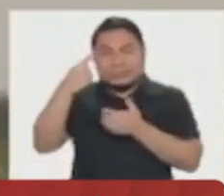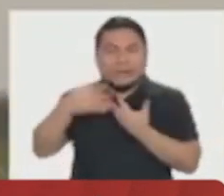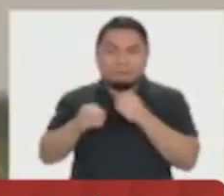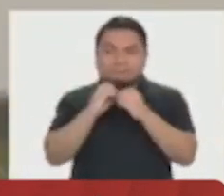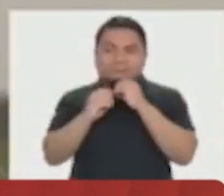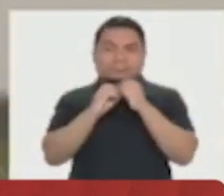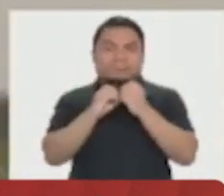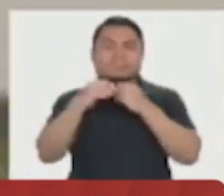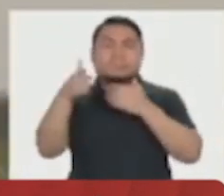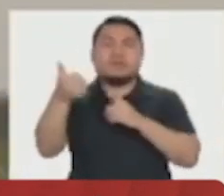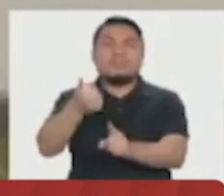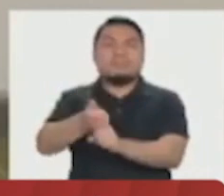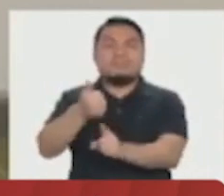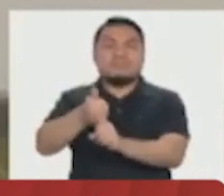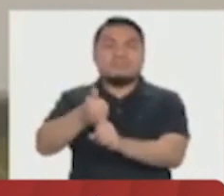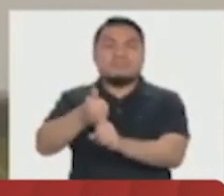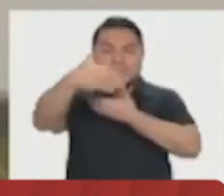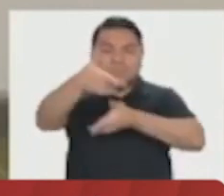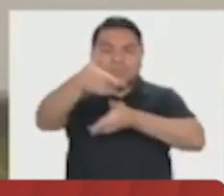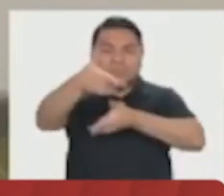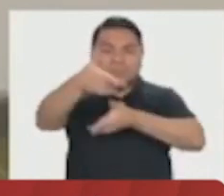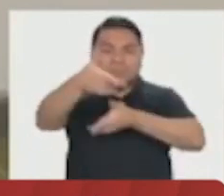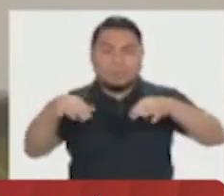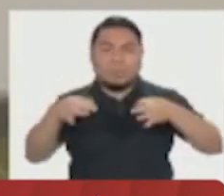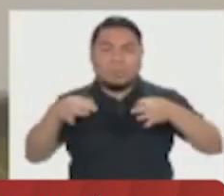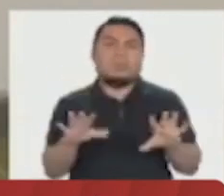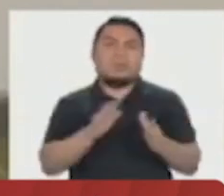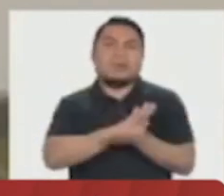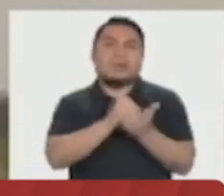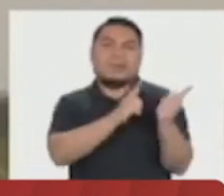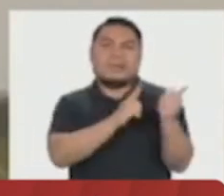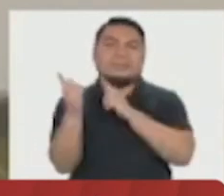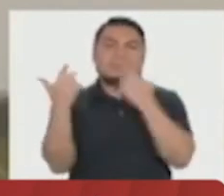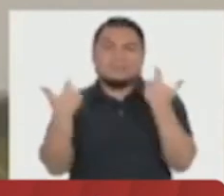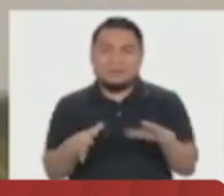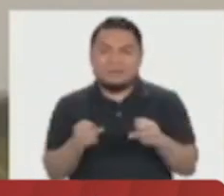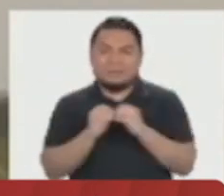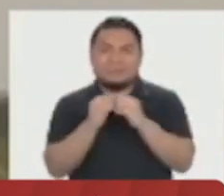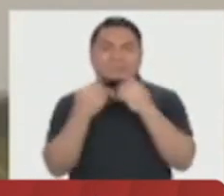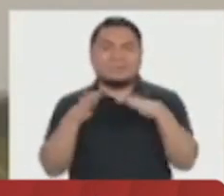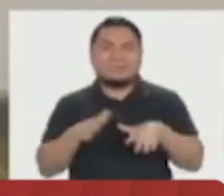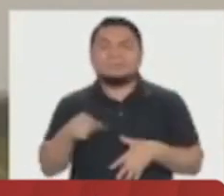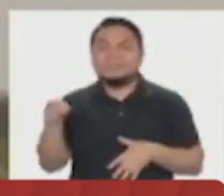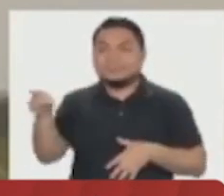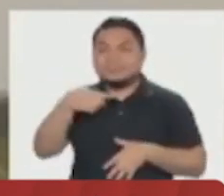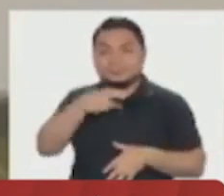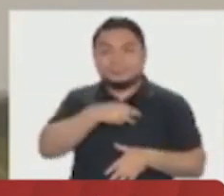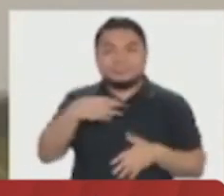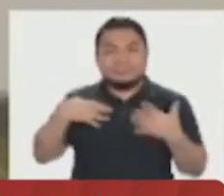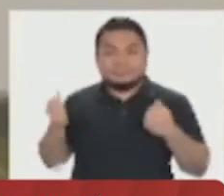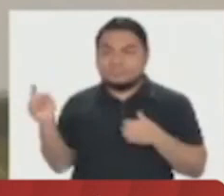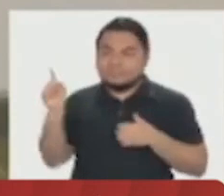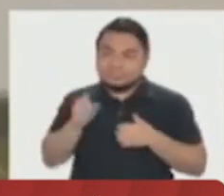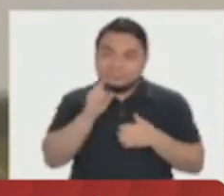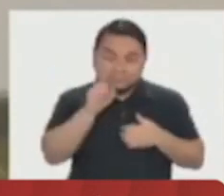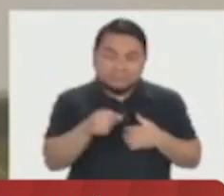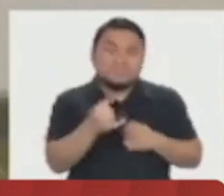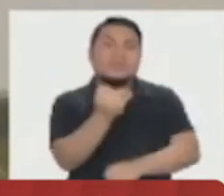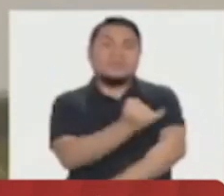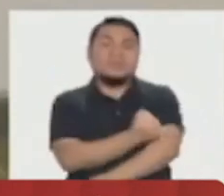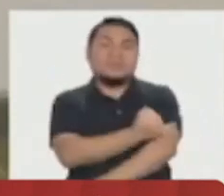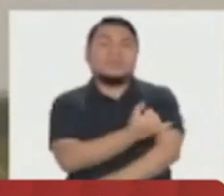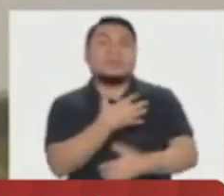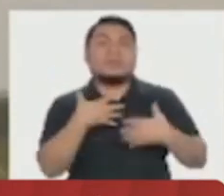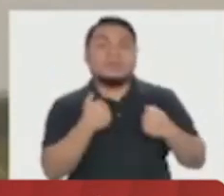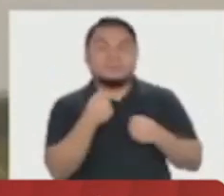habilitado su propio laboratorio y hoy día ha quedado listo con la autorización y la supervisión del Instituto Nacional de